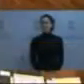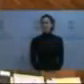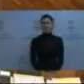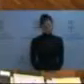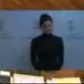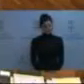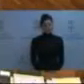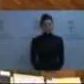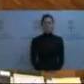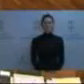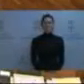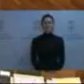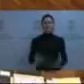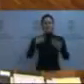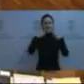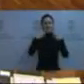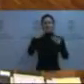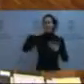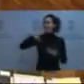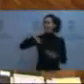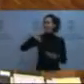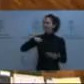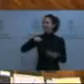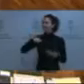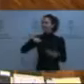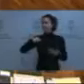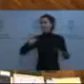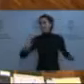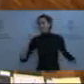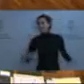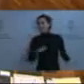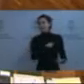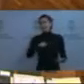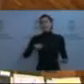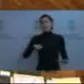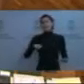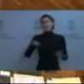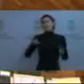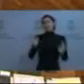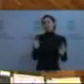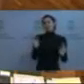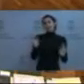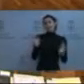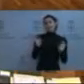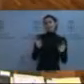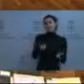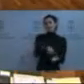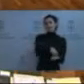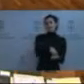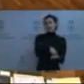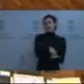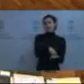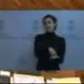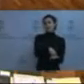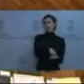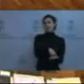Muchas gracias, señor presidente, aunque yo dudo que ostente el título haciendo honor a su